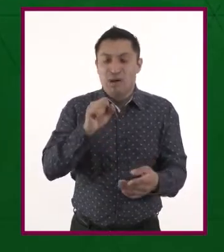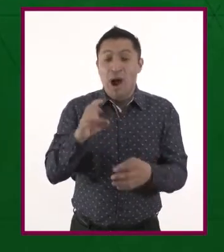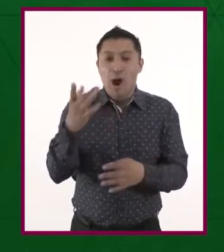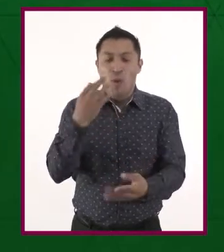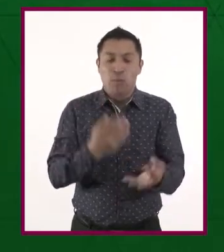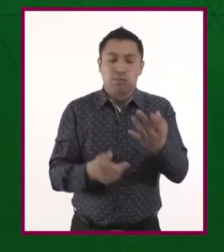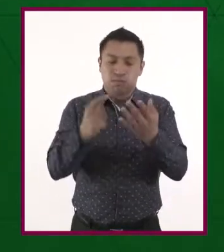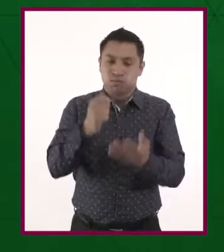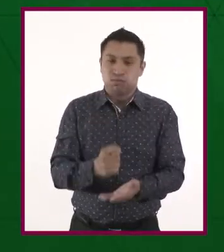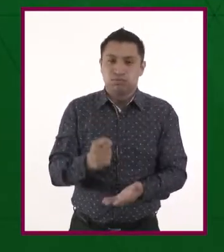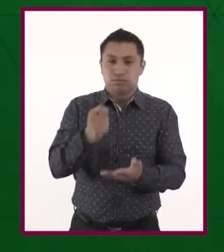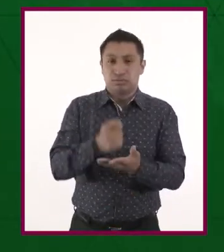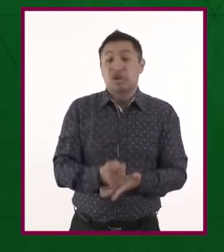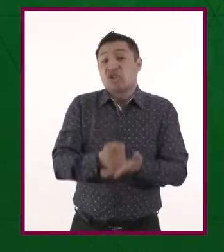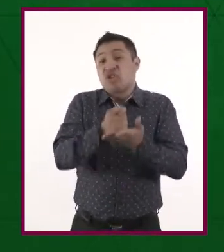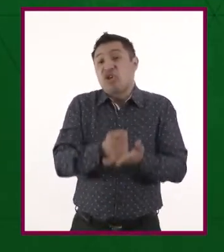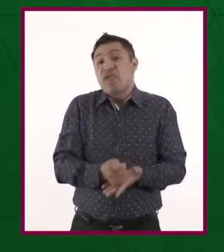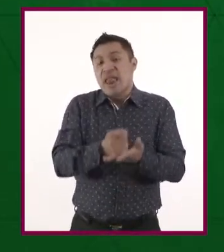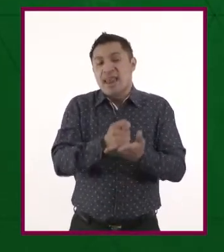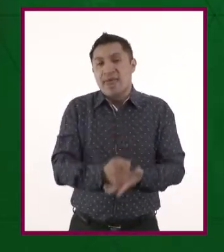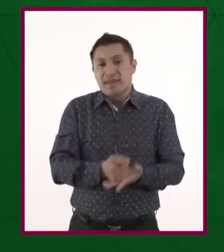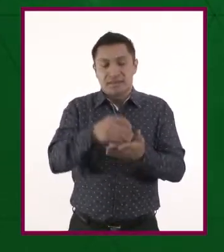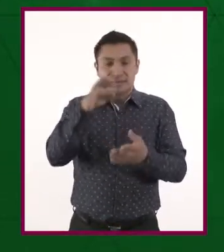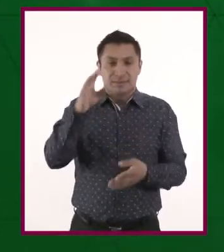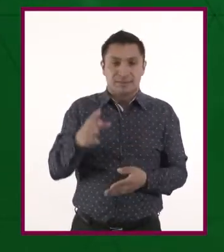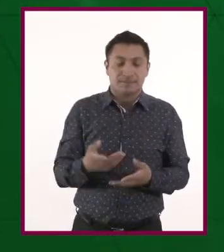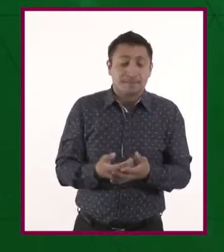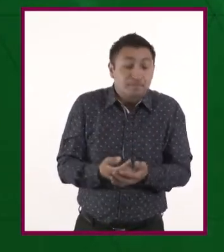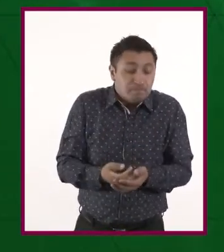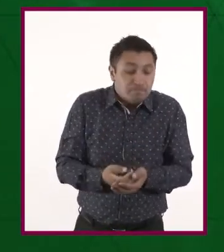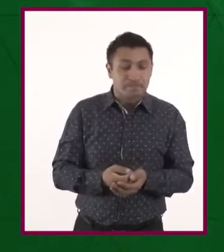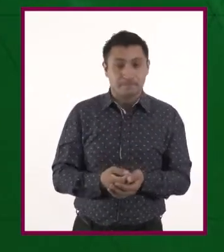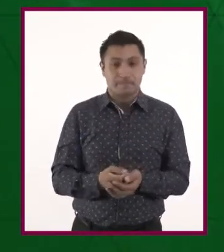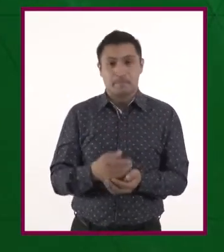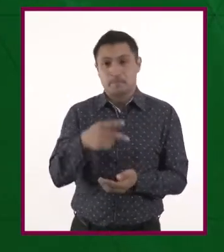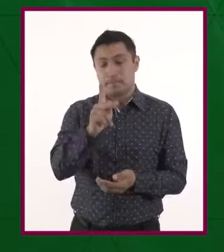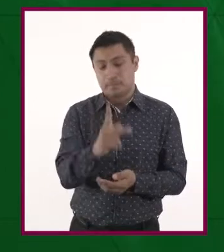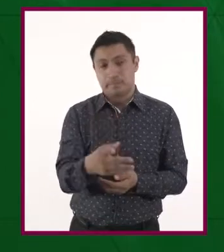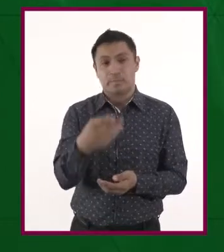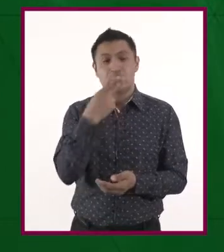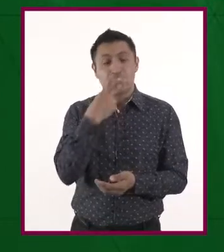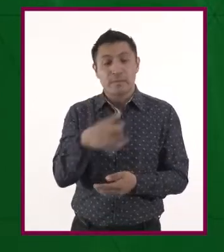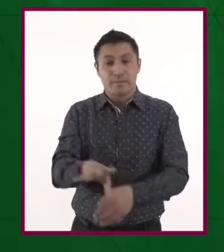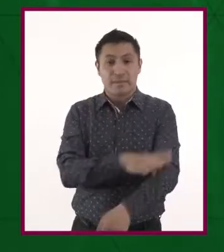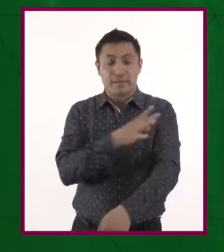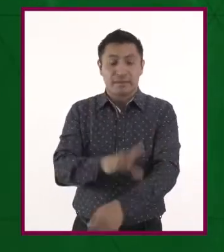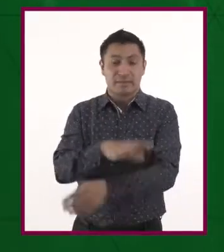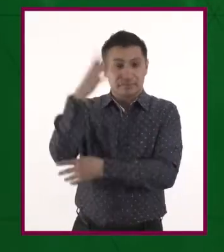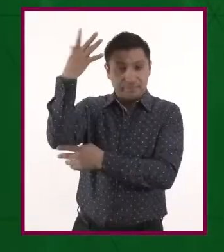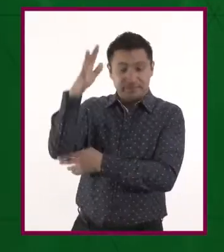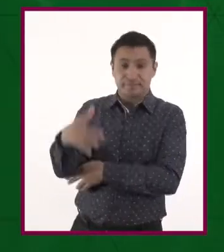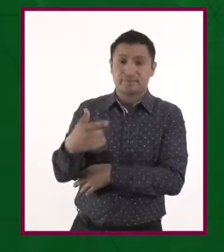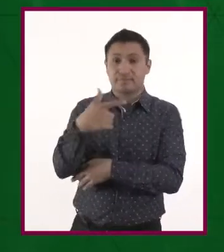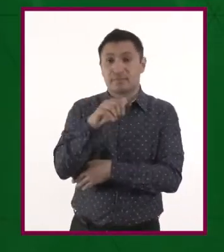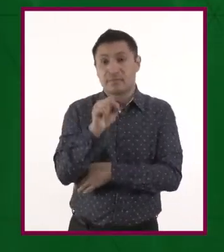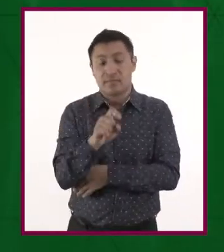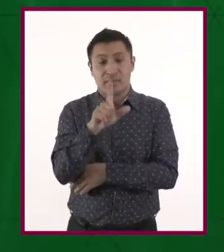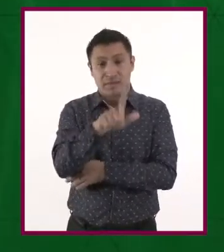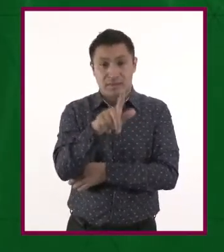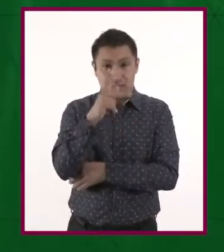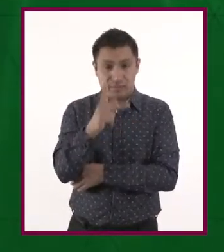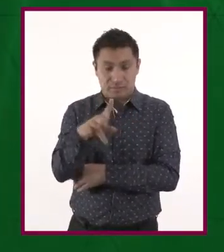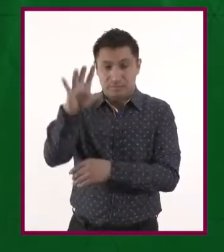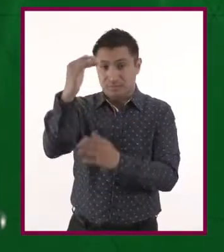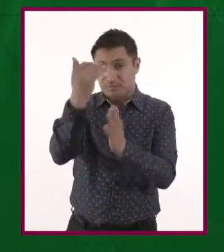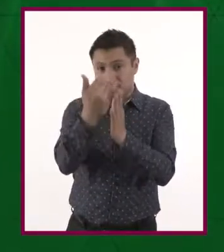de dióxido de carbono a la atmósfera. Pero al usar calentadores solares, evitamos el uso de gas LP y la reducción en